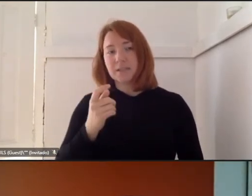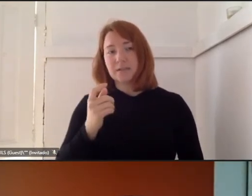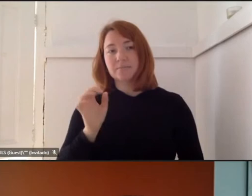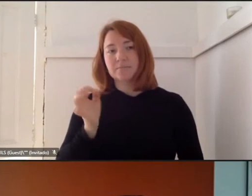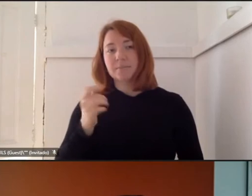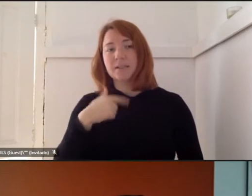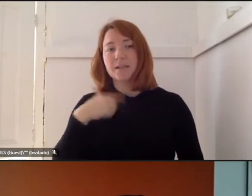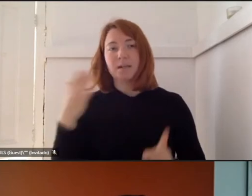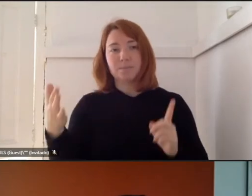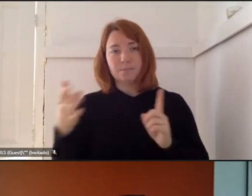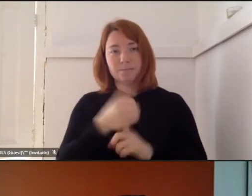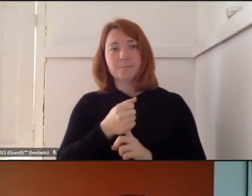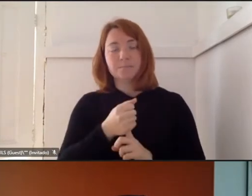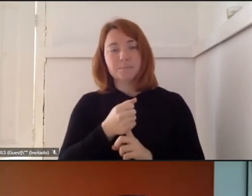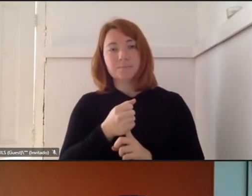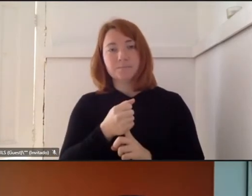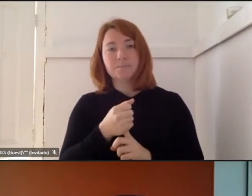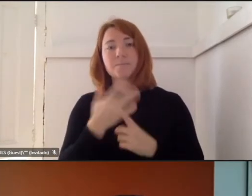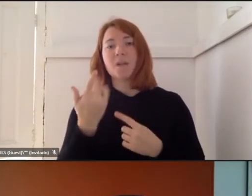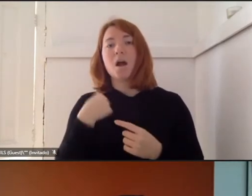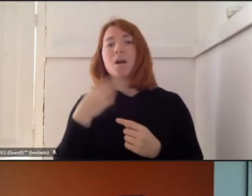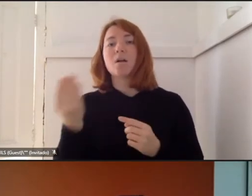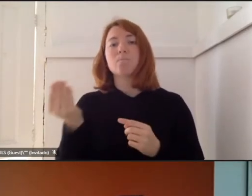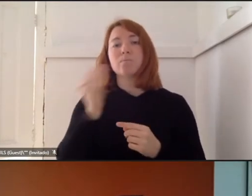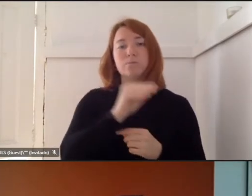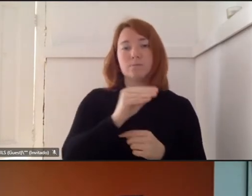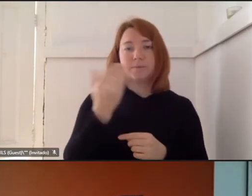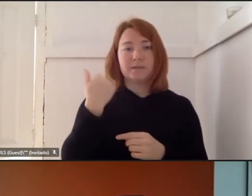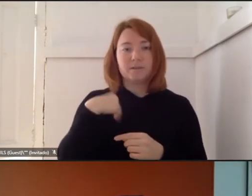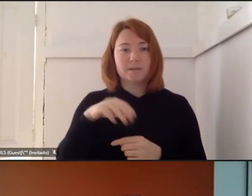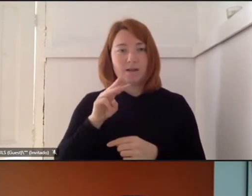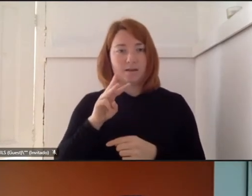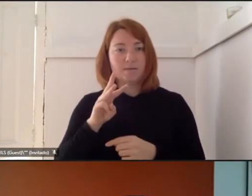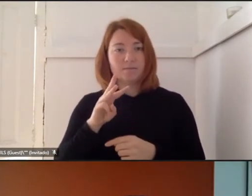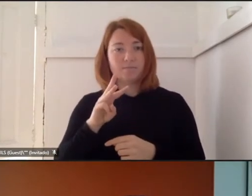Lo hemos encontrado, y lo han colgado ya